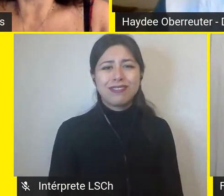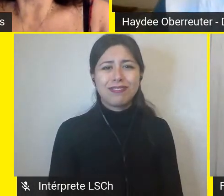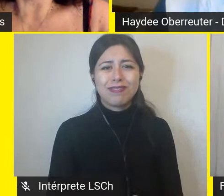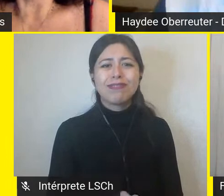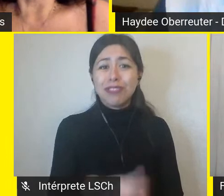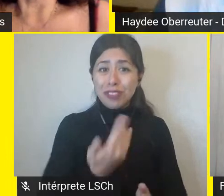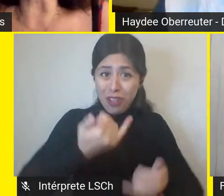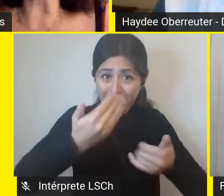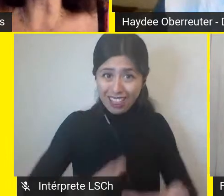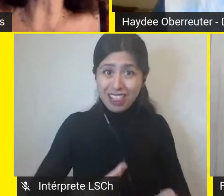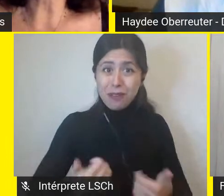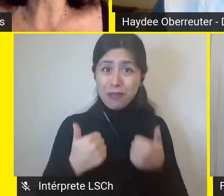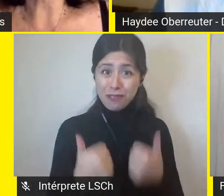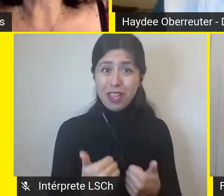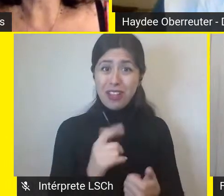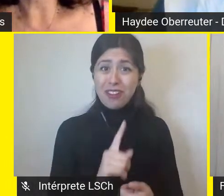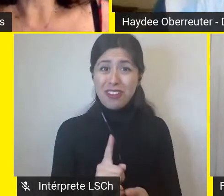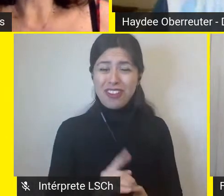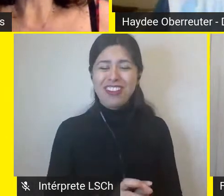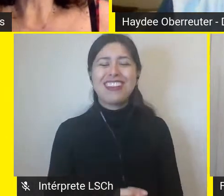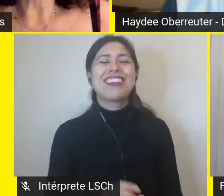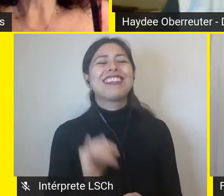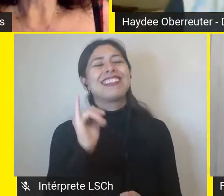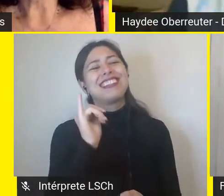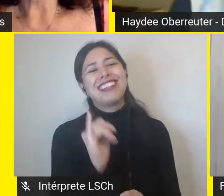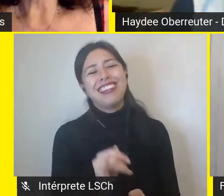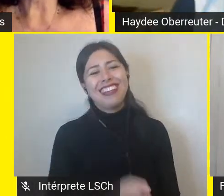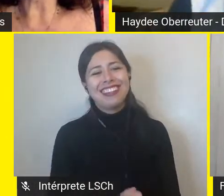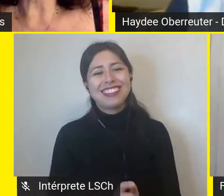¿Estamos, no? Estamos.